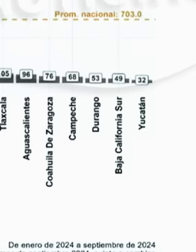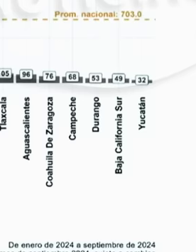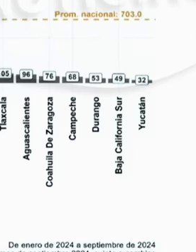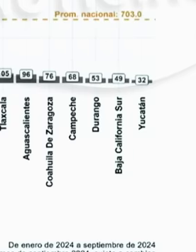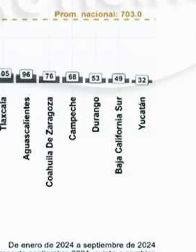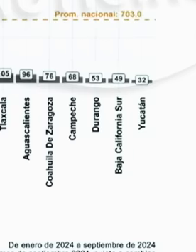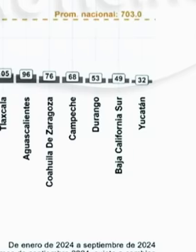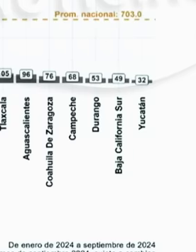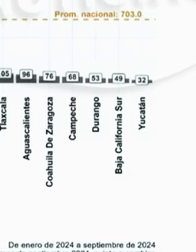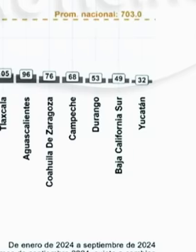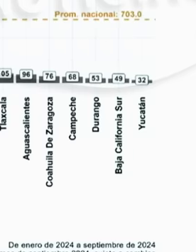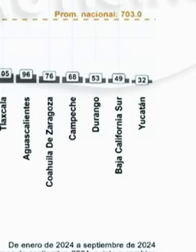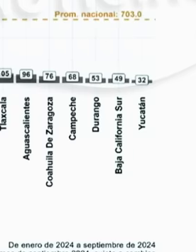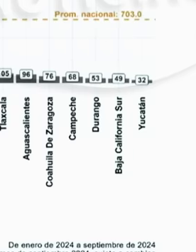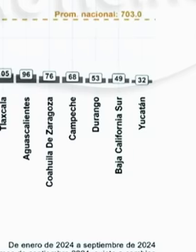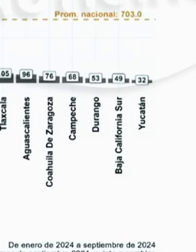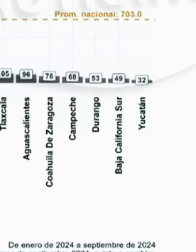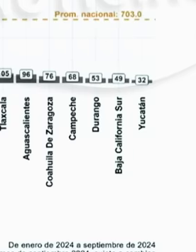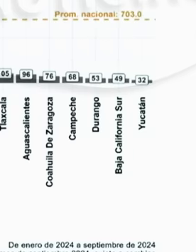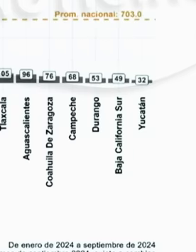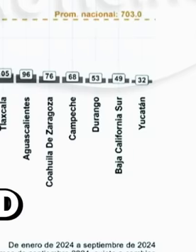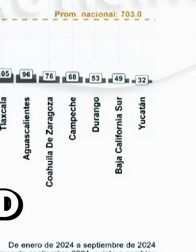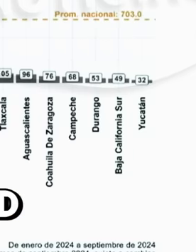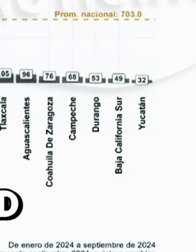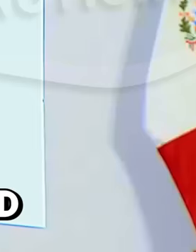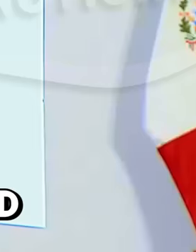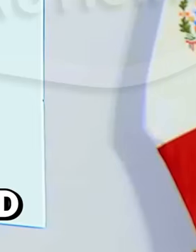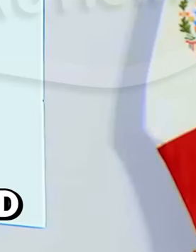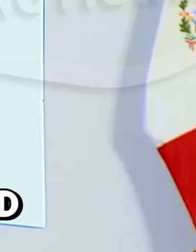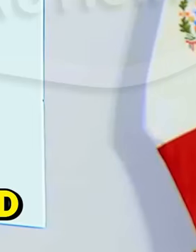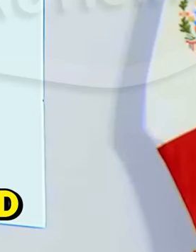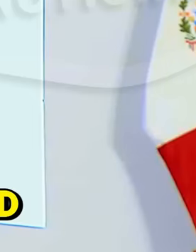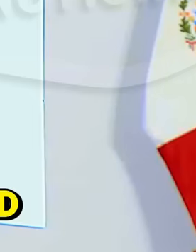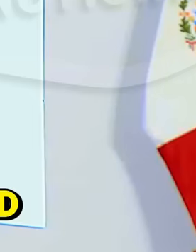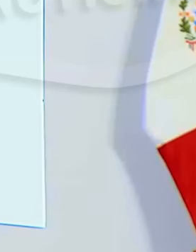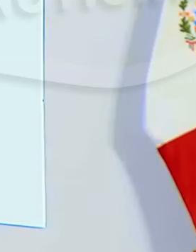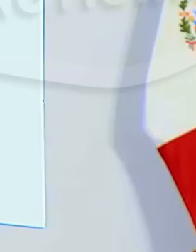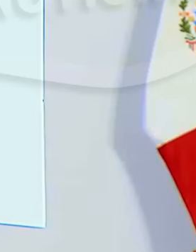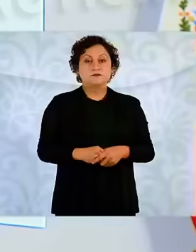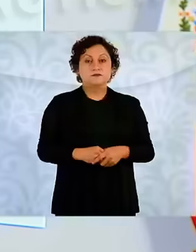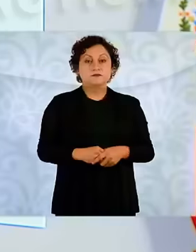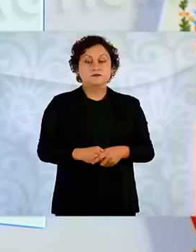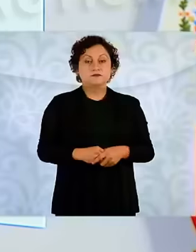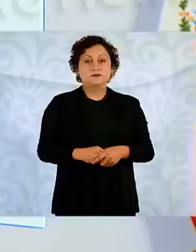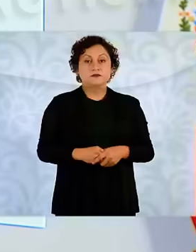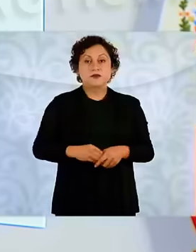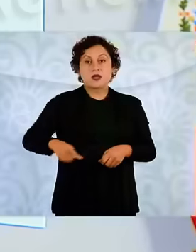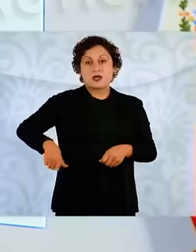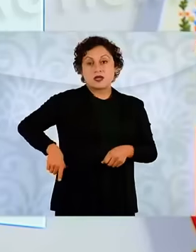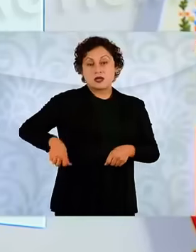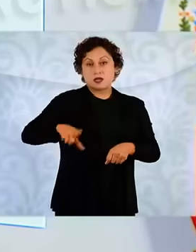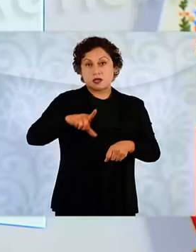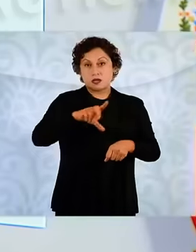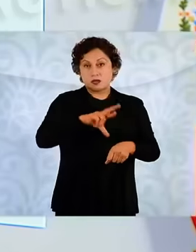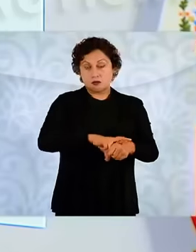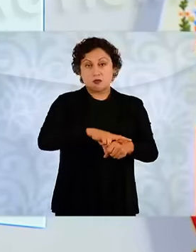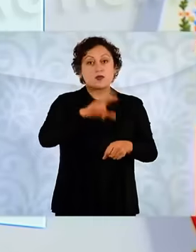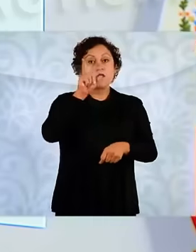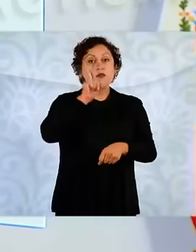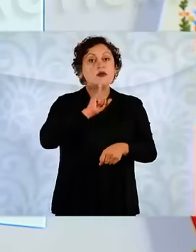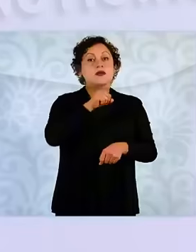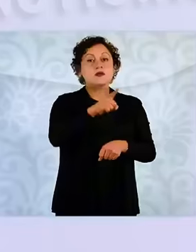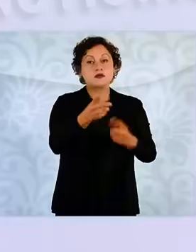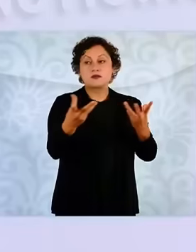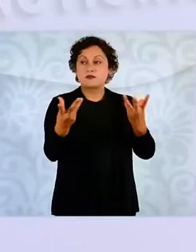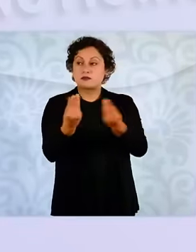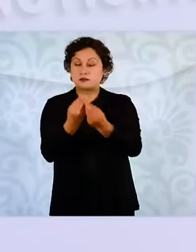país. La gobernadora se va a reunir con el secretario de Seguridad, pero es muy importante, ustedes saben todos